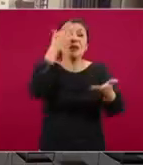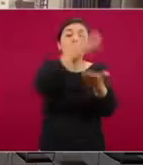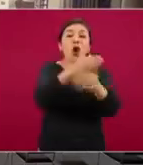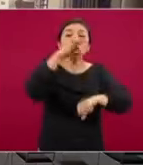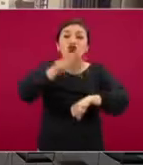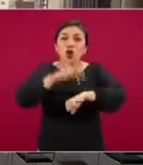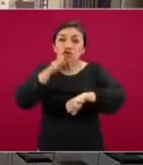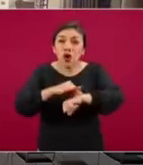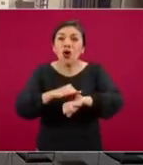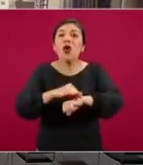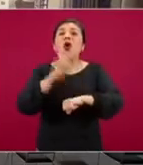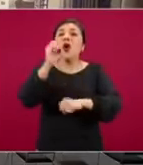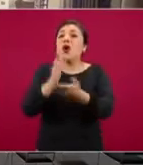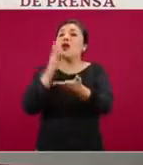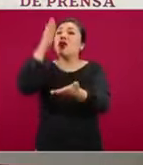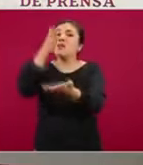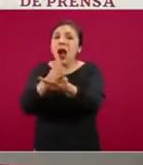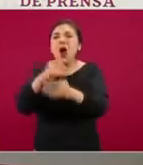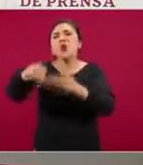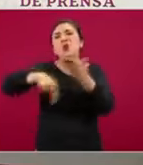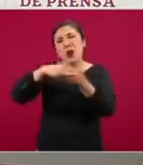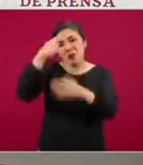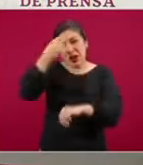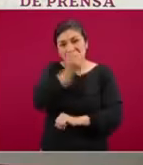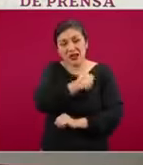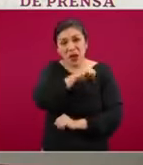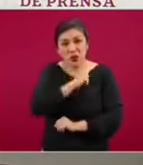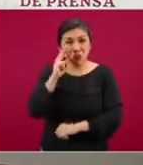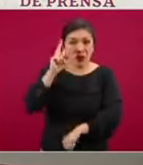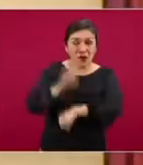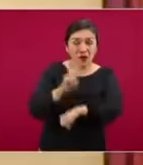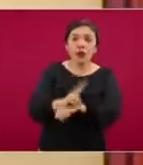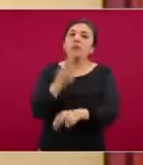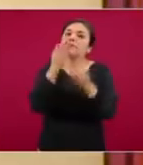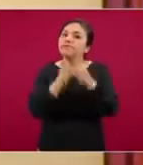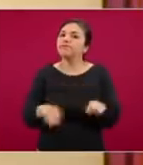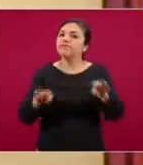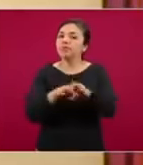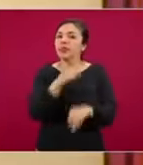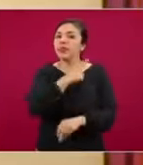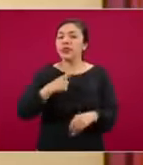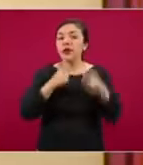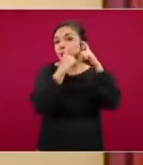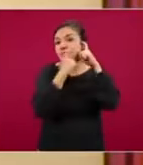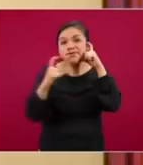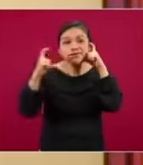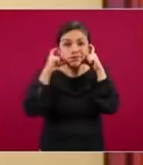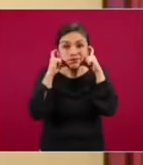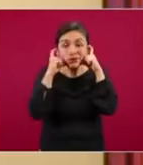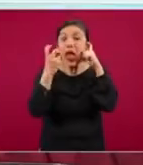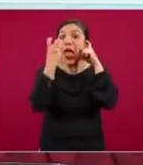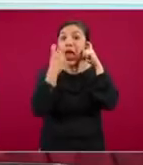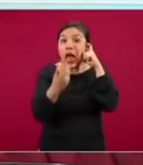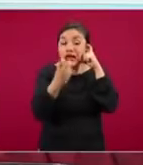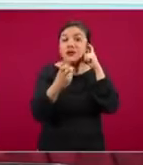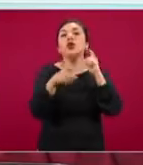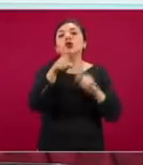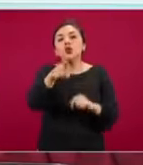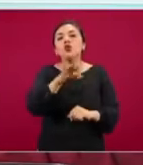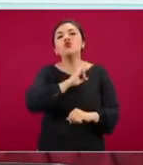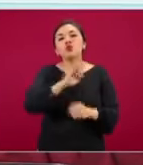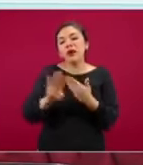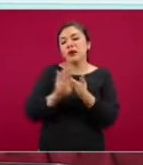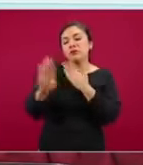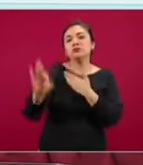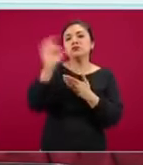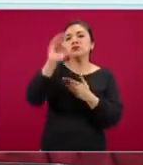consulta médica o tengo que ir a una unidad de salud, la importancia de usar el cubrebocas, porque entonces de esa manera voy a evitar